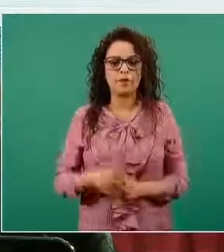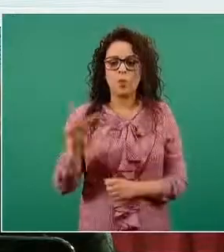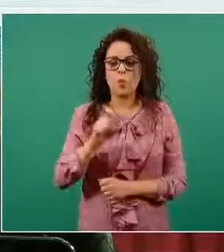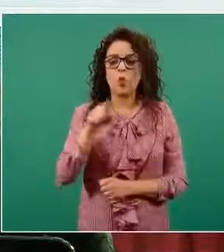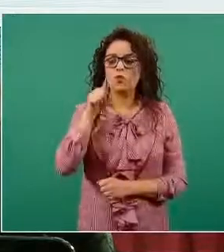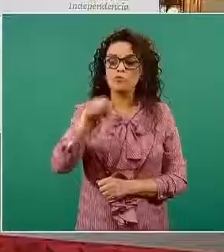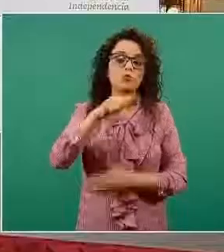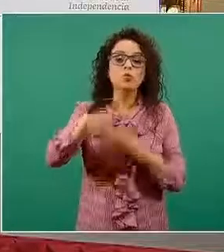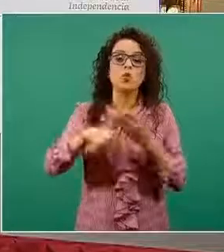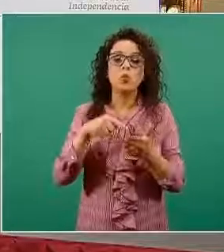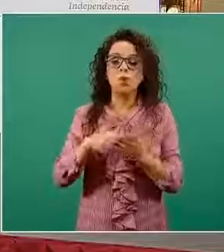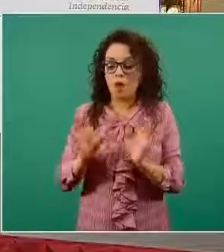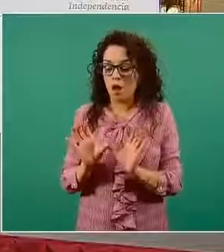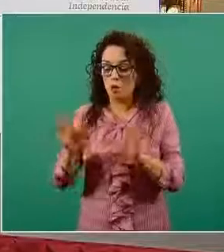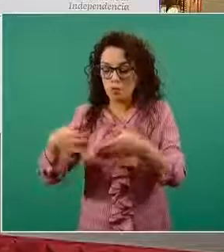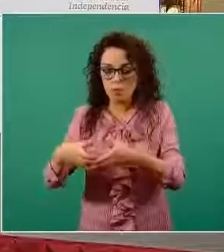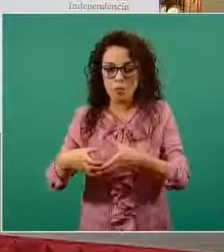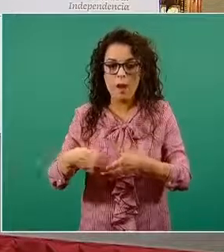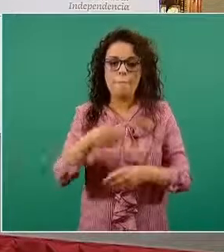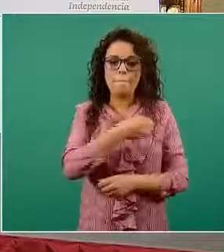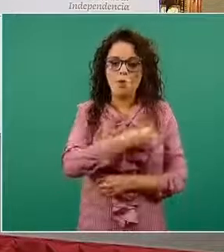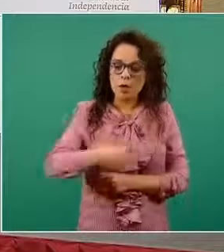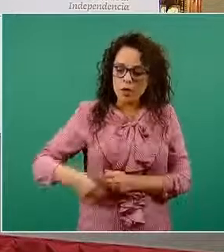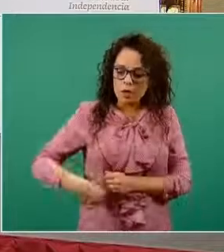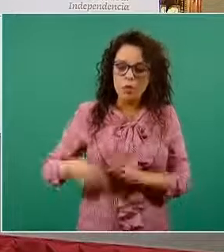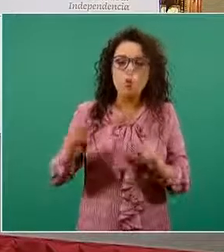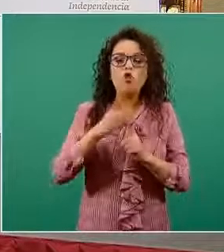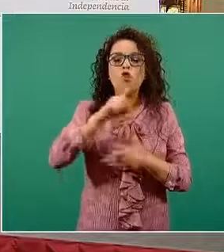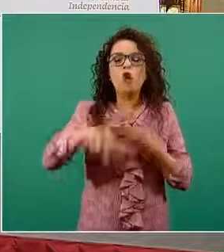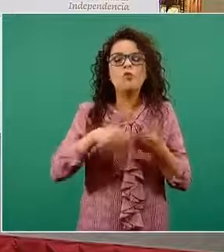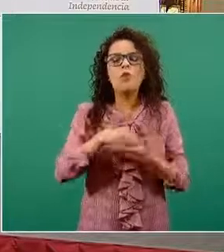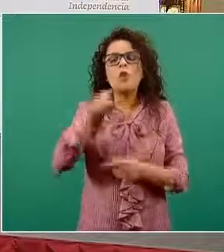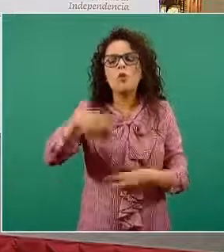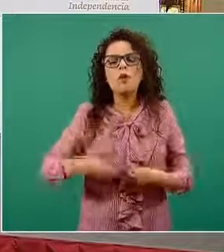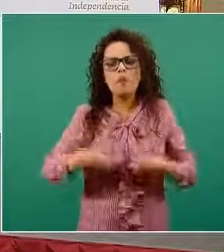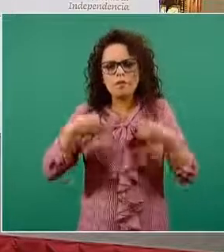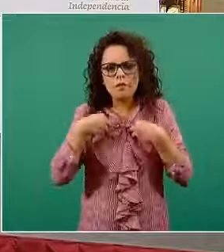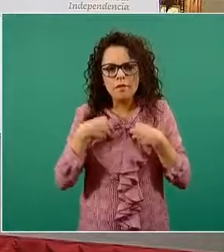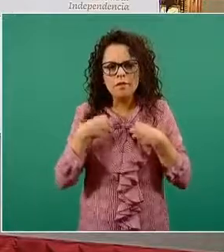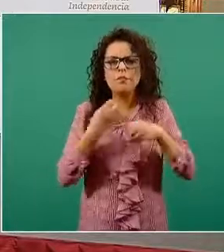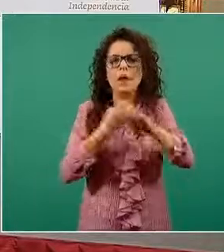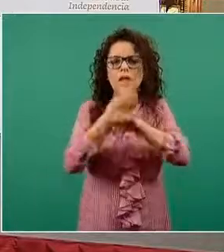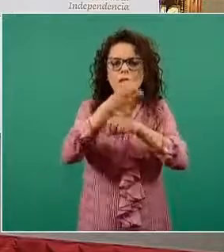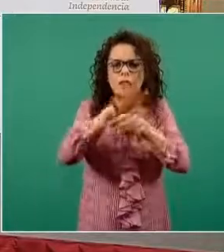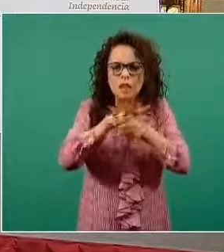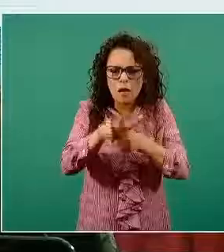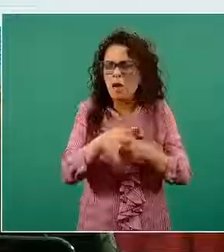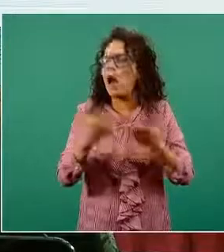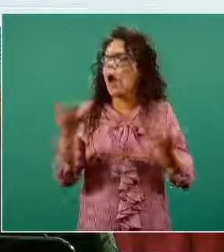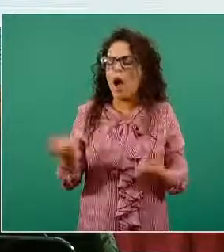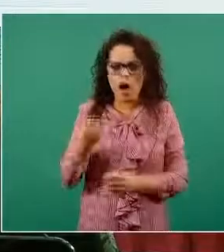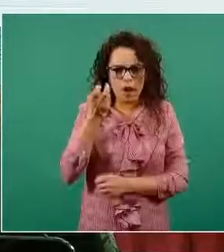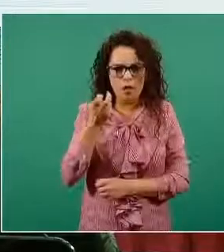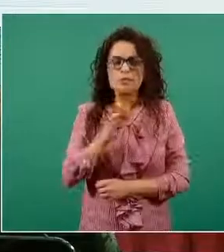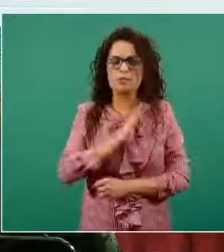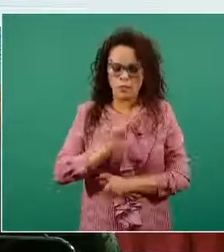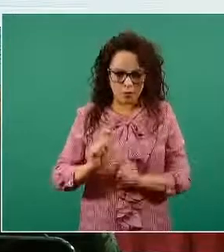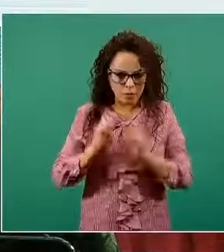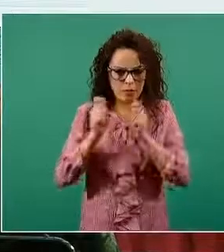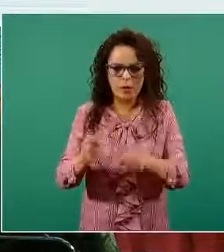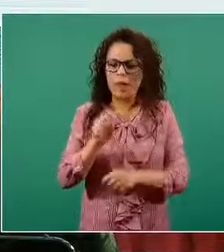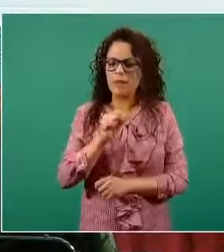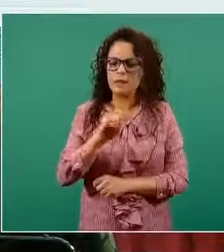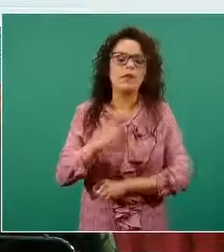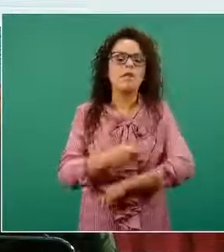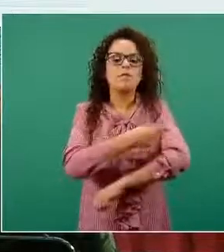comunidad, en su municipio, en su sitio de residencia, en su entidad federativa, y usted podrá ser vacunada.